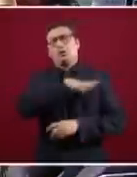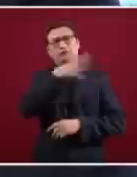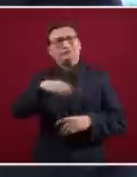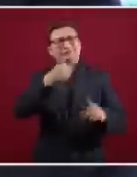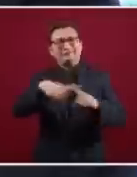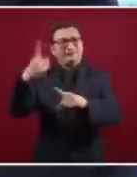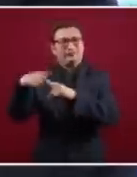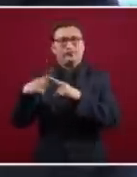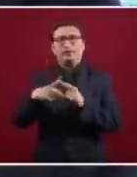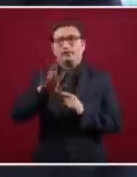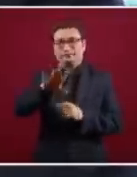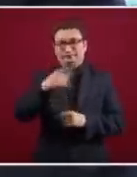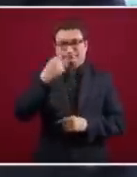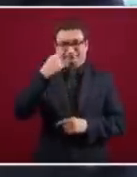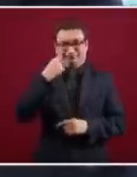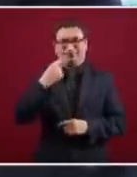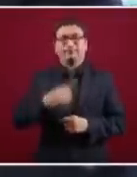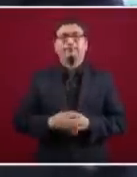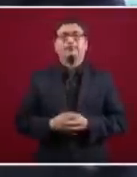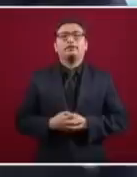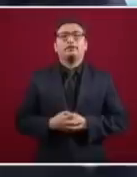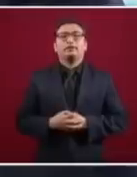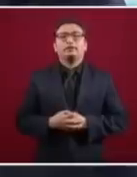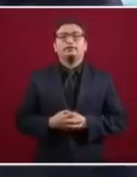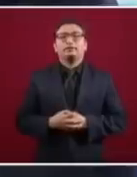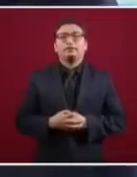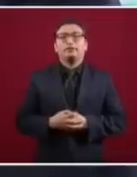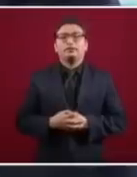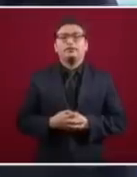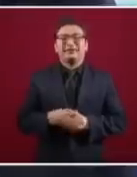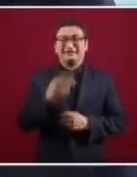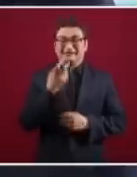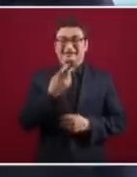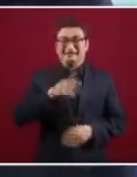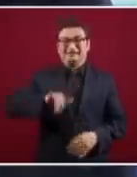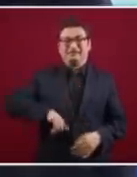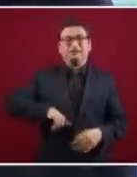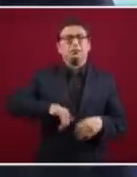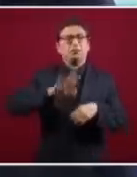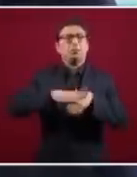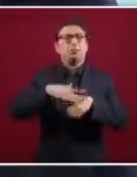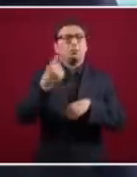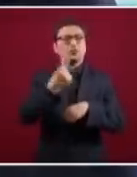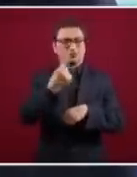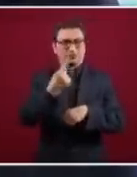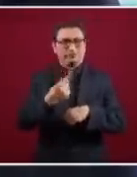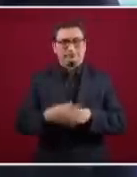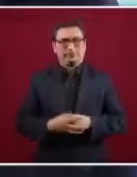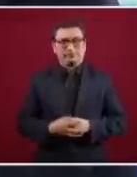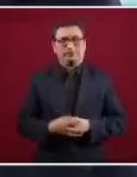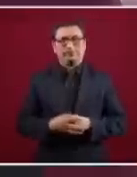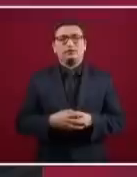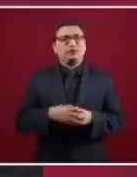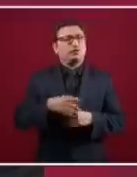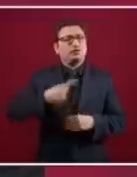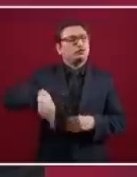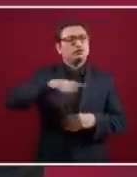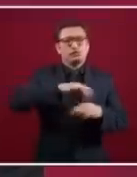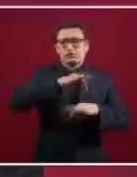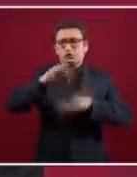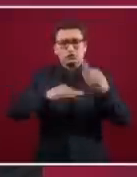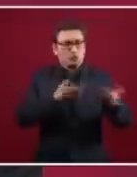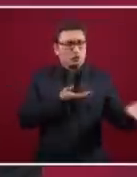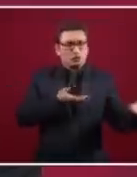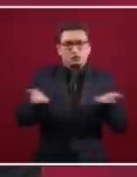miren este porque es interesante esto o sea hacer la reflexión entre